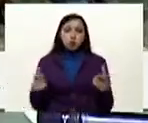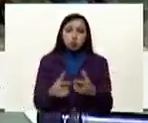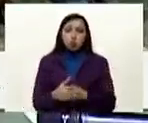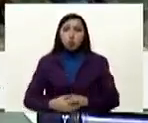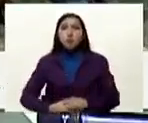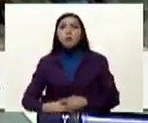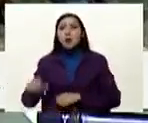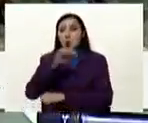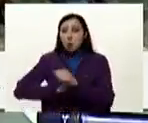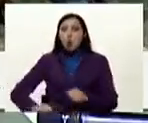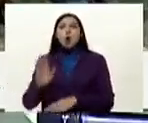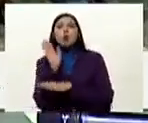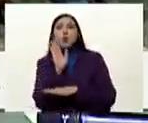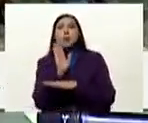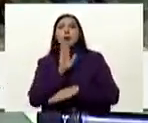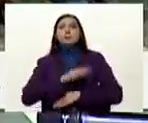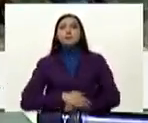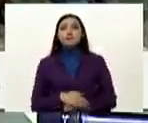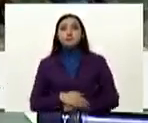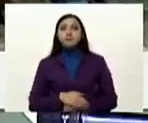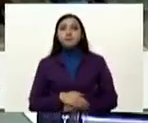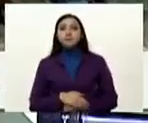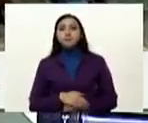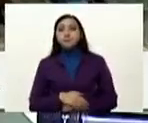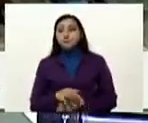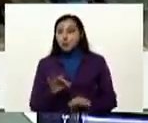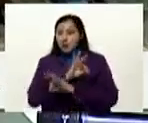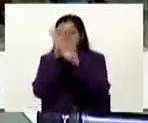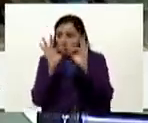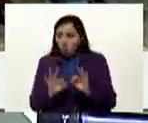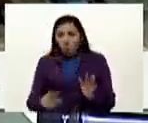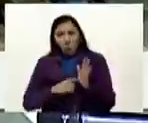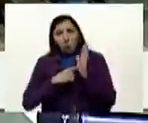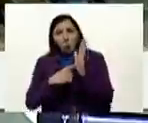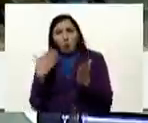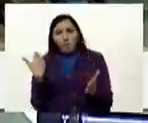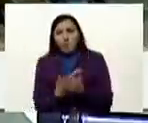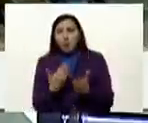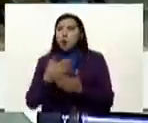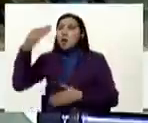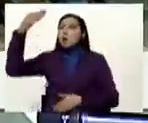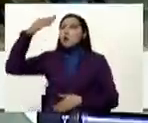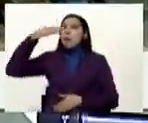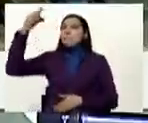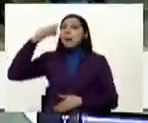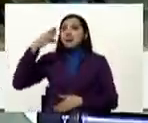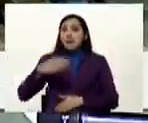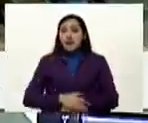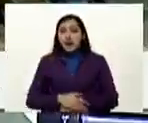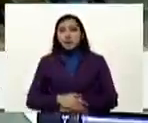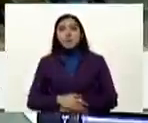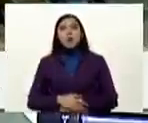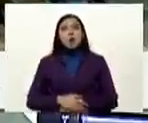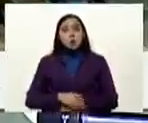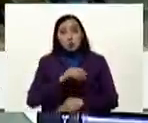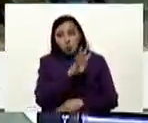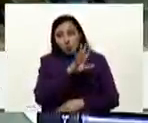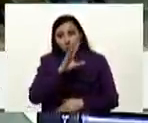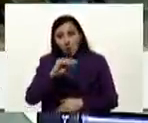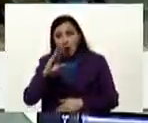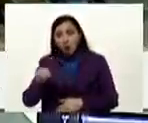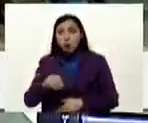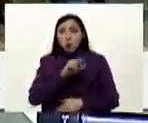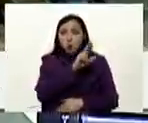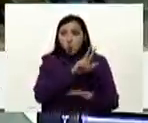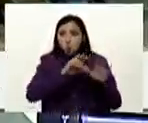tolerancia y seguridad. El esquema que proponen con una pastillita Es de 400 a 800